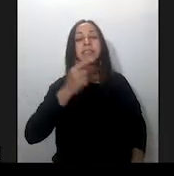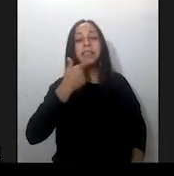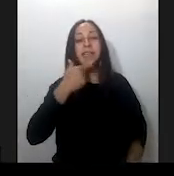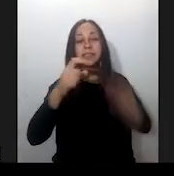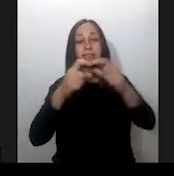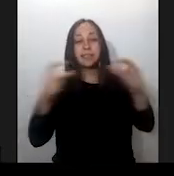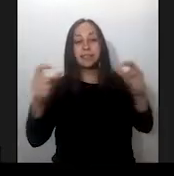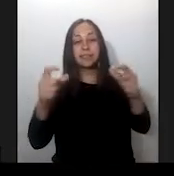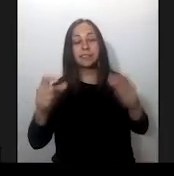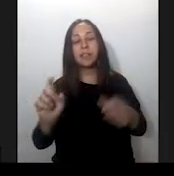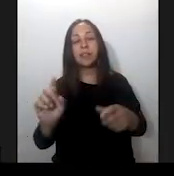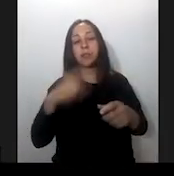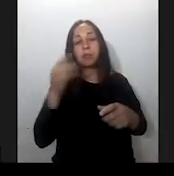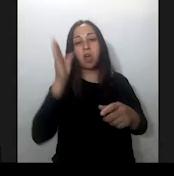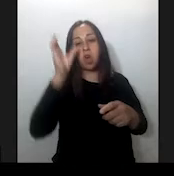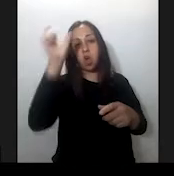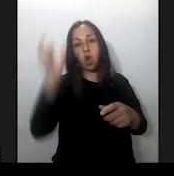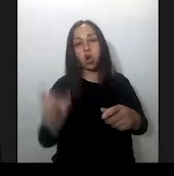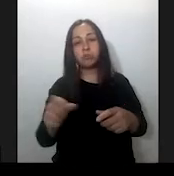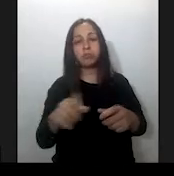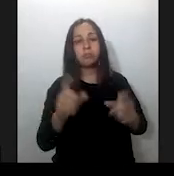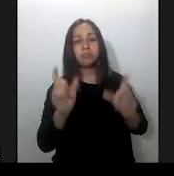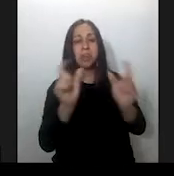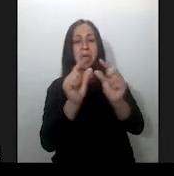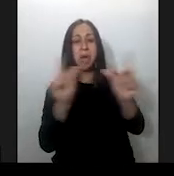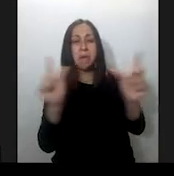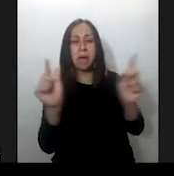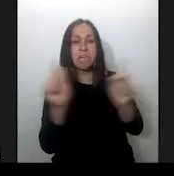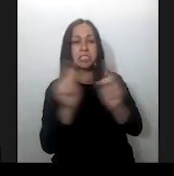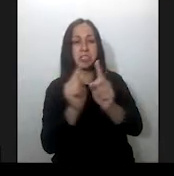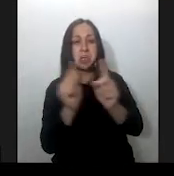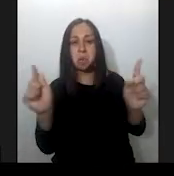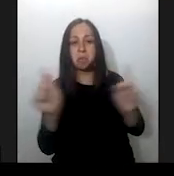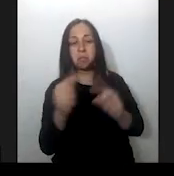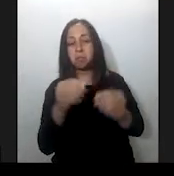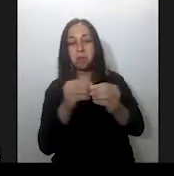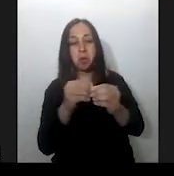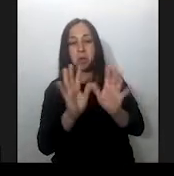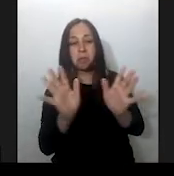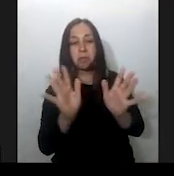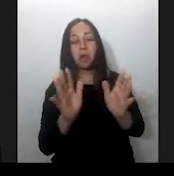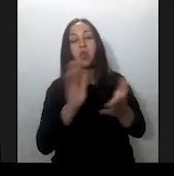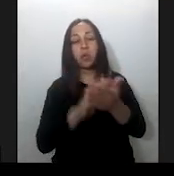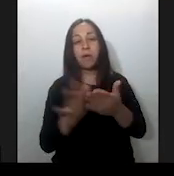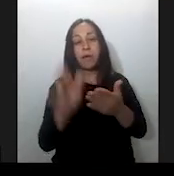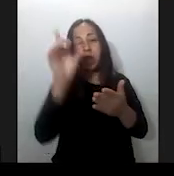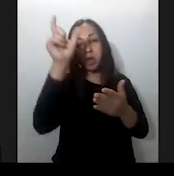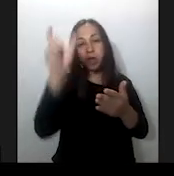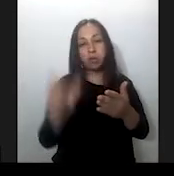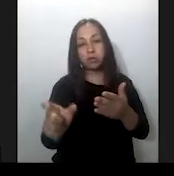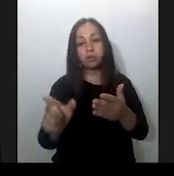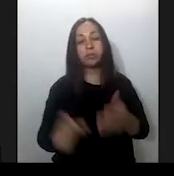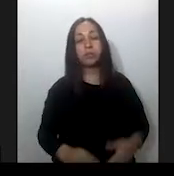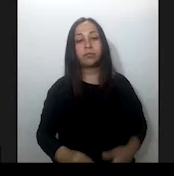Total orden. Noten que acá no tenemos problemas con los espacios. No hay problema por eso. Y vamos a agregar una nueva columna que se